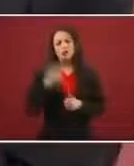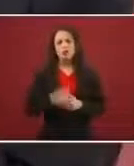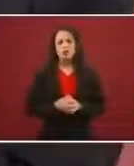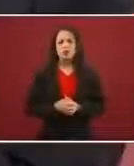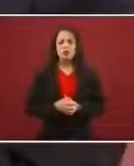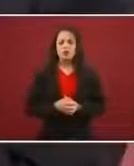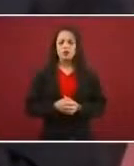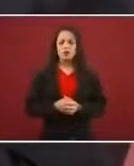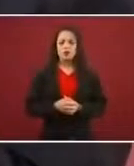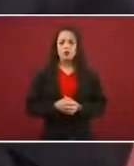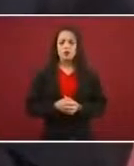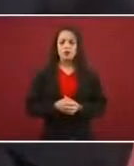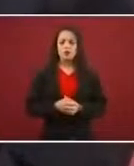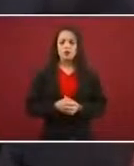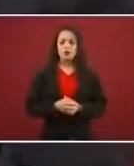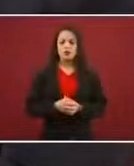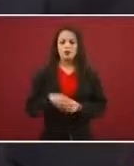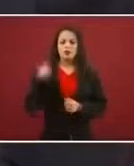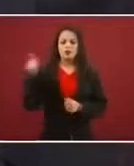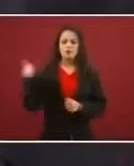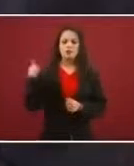el Panteón Rococó,